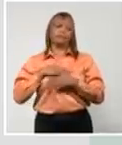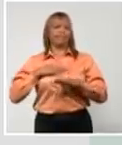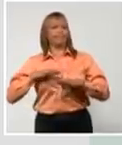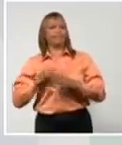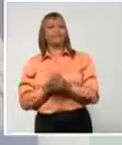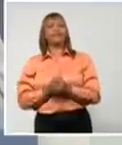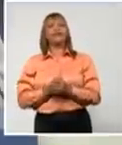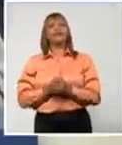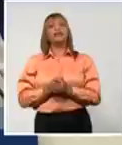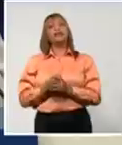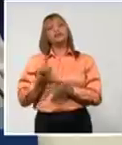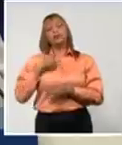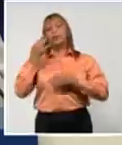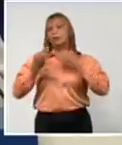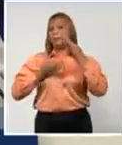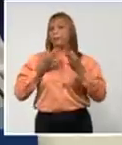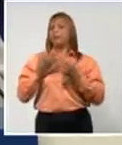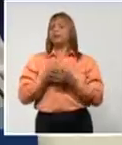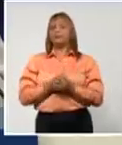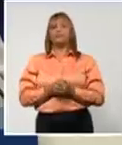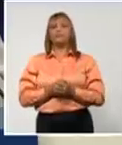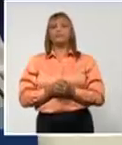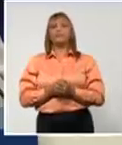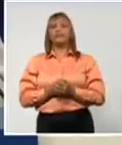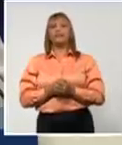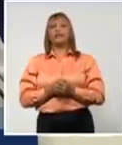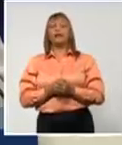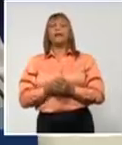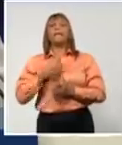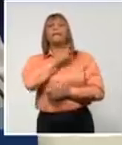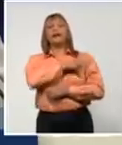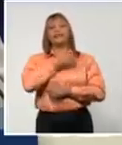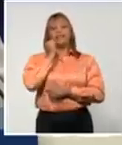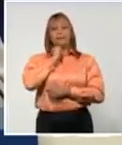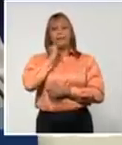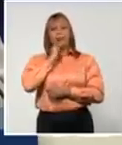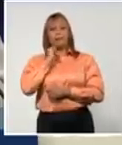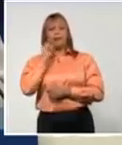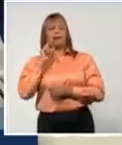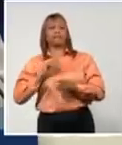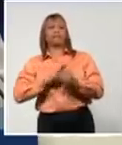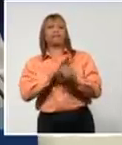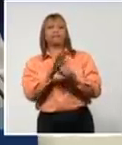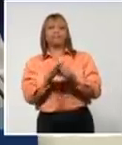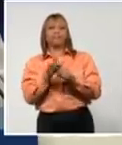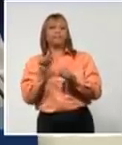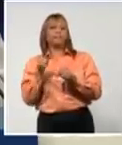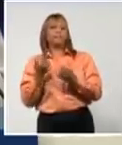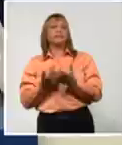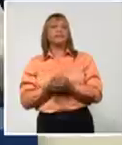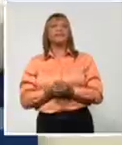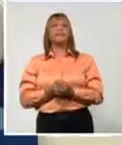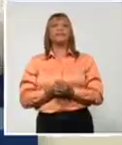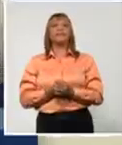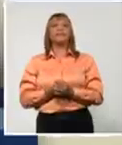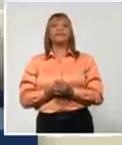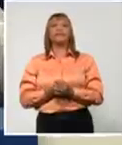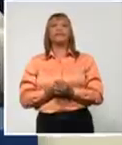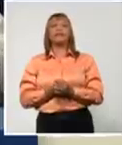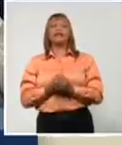se los comento. Entre los países con más casos de coronavirus detectados, pues